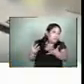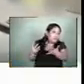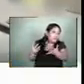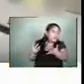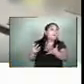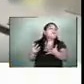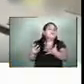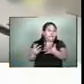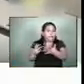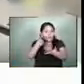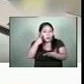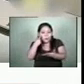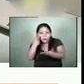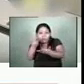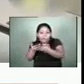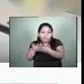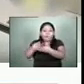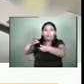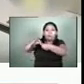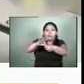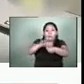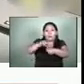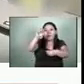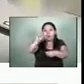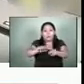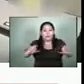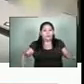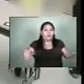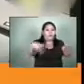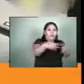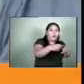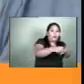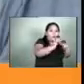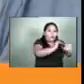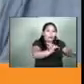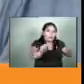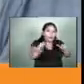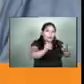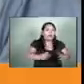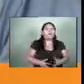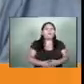deberán someter a escrutinio la inmunización a este grupo de edad.